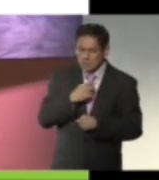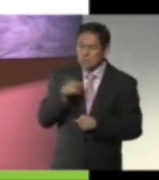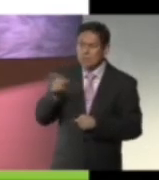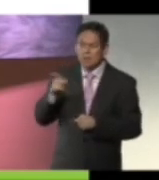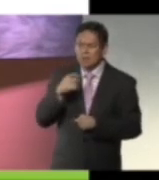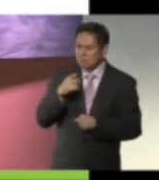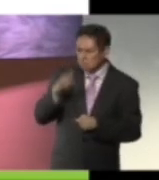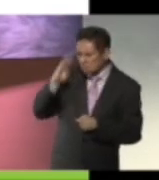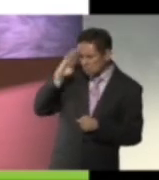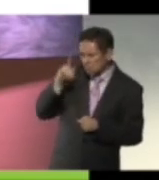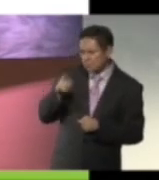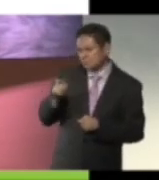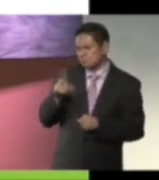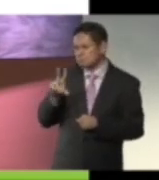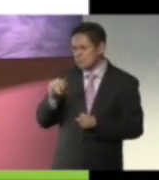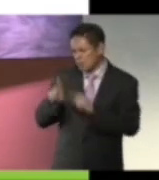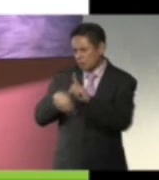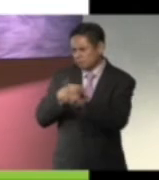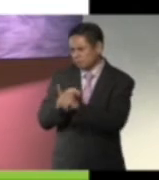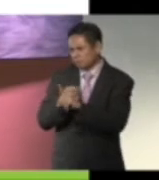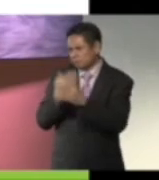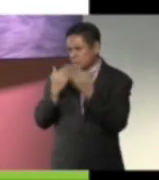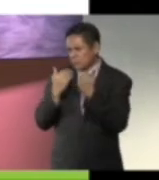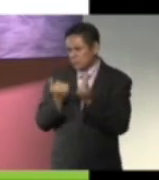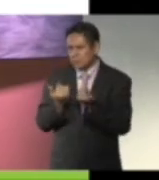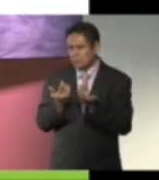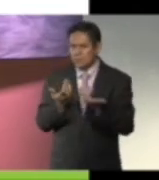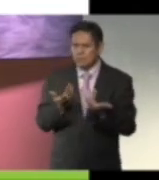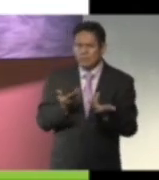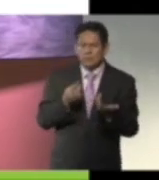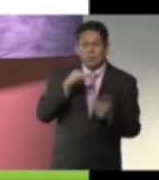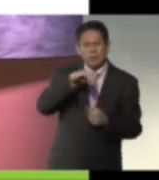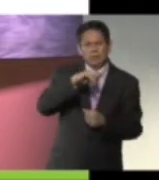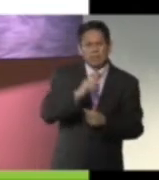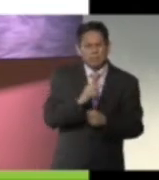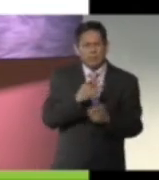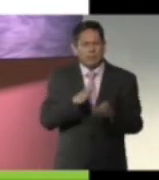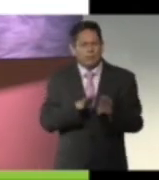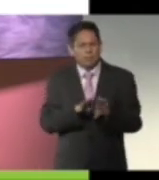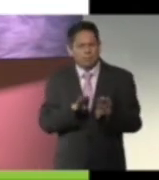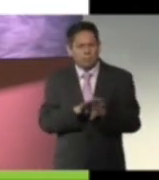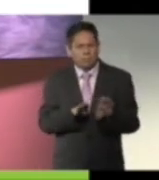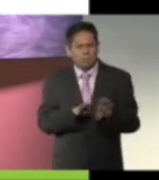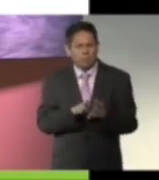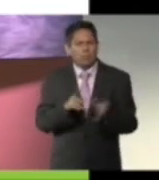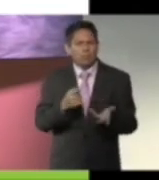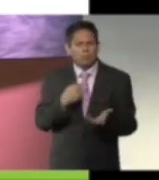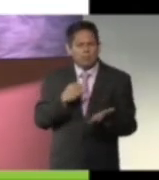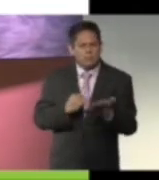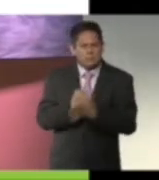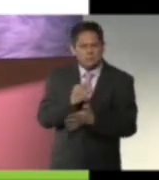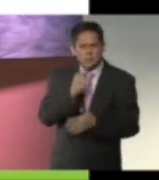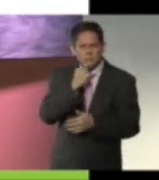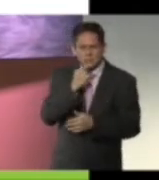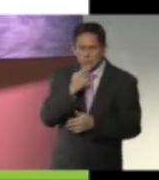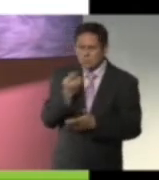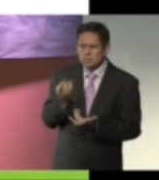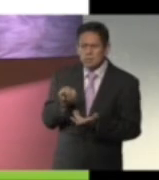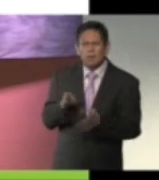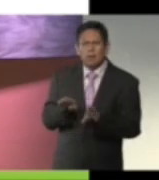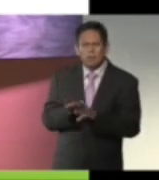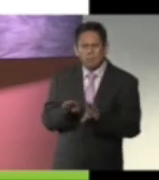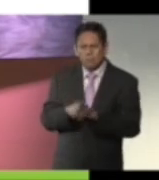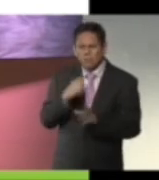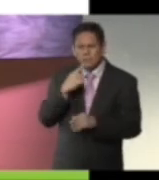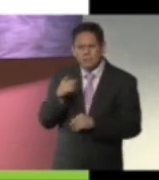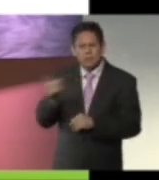deciden los ministerios públicos? ¿Cómo decidieron esos policías? que eran casos infundados. ¿Con qué decidieron esos policías que eran